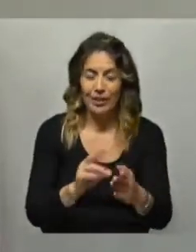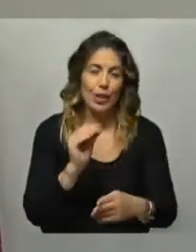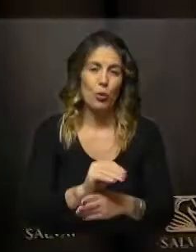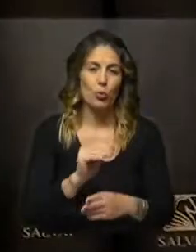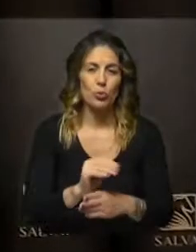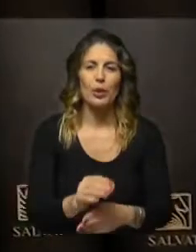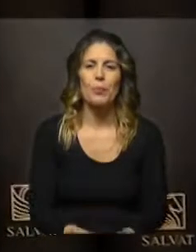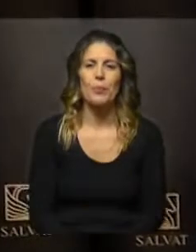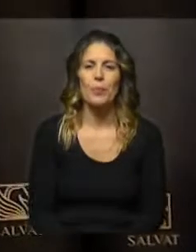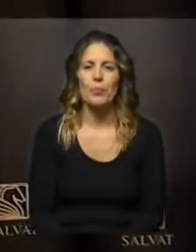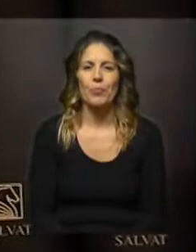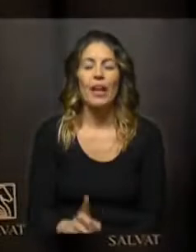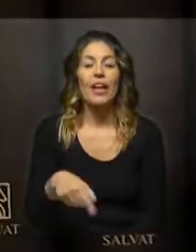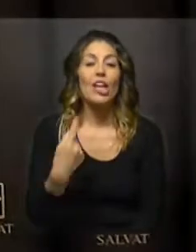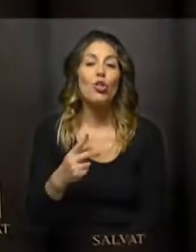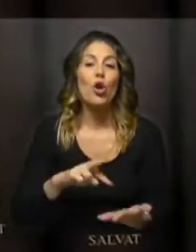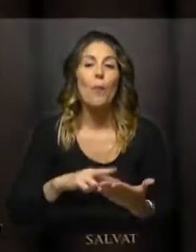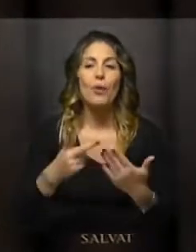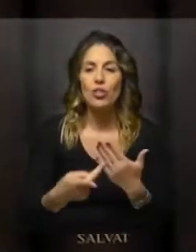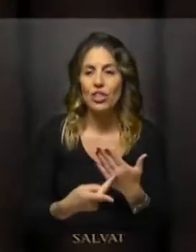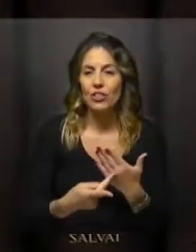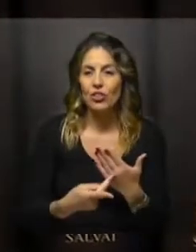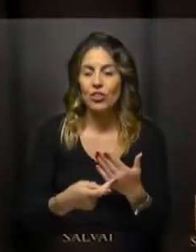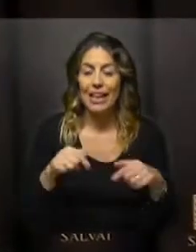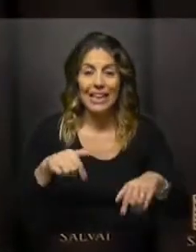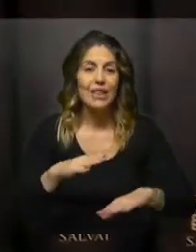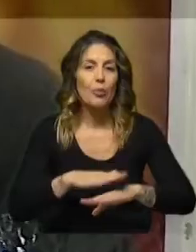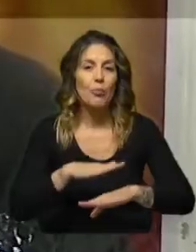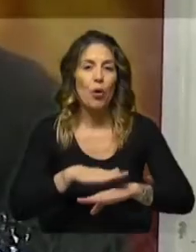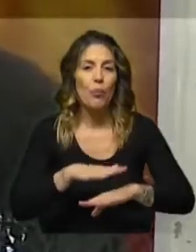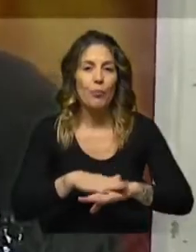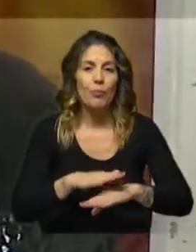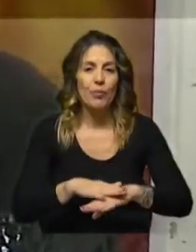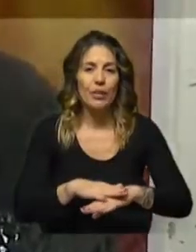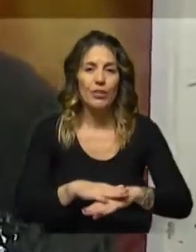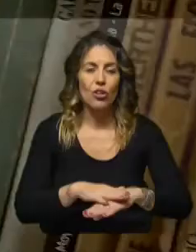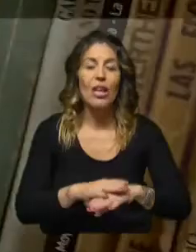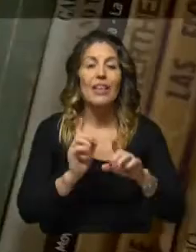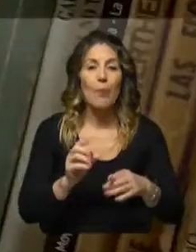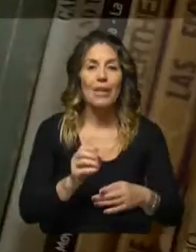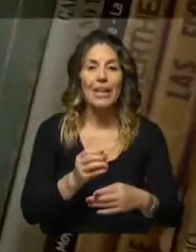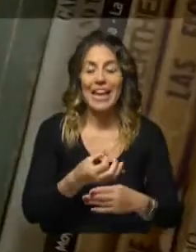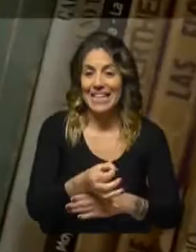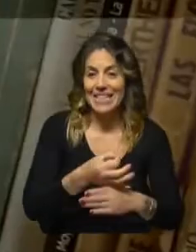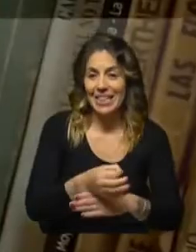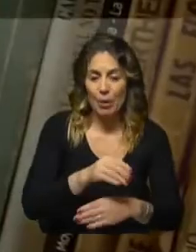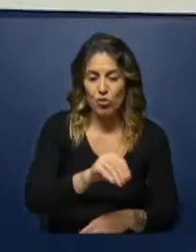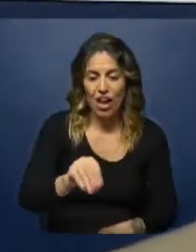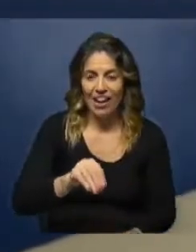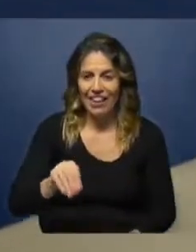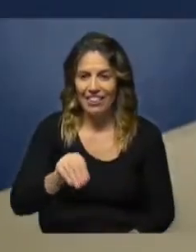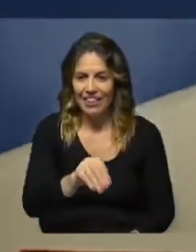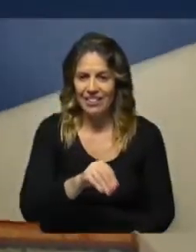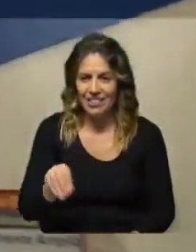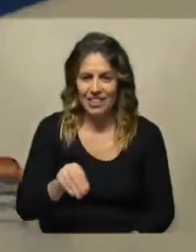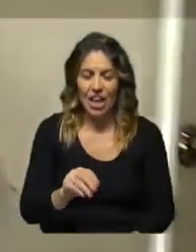cultura. ¿Qué otros proyectos son esos? Bueno, en este momento, por ejemplo, tenemos 6 clases de ajedrez que se van a dar por 2